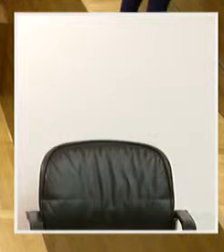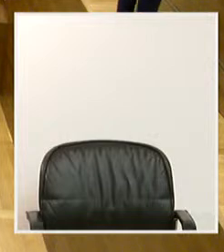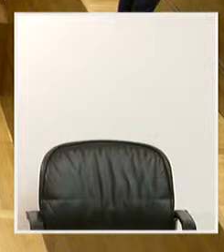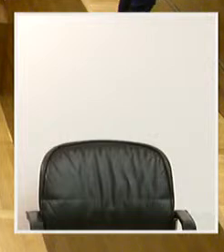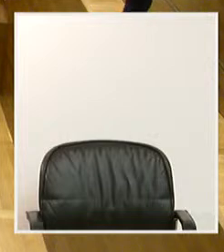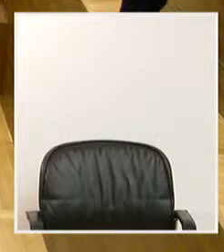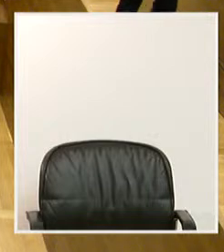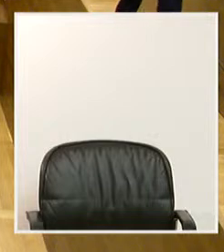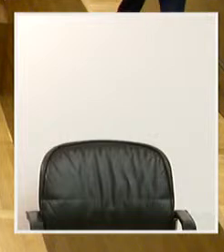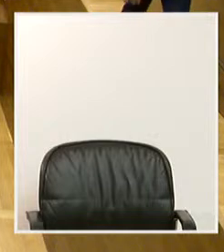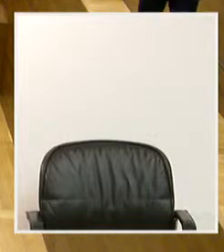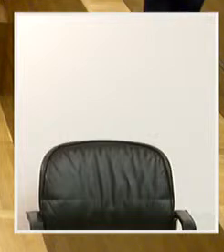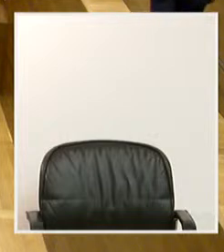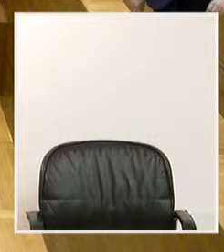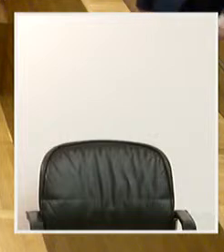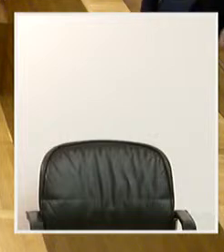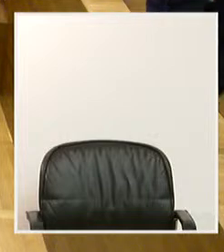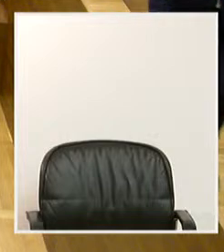entr